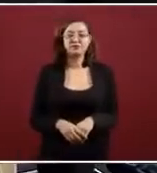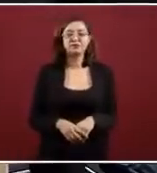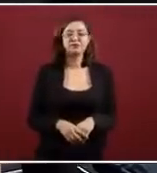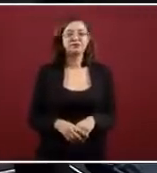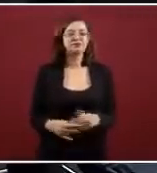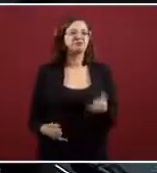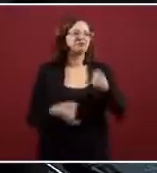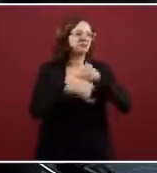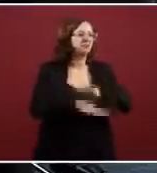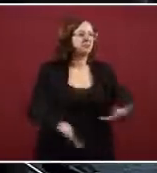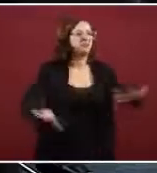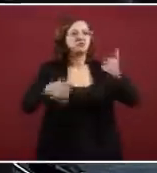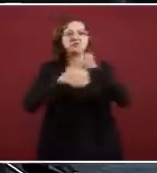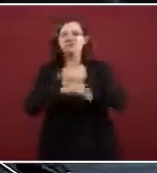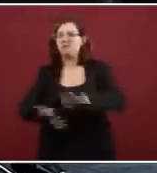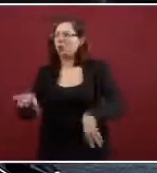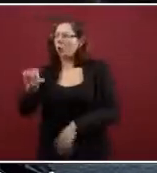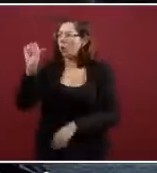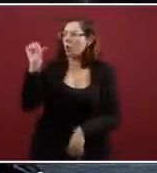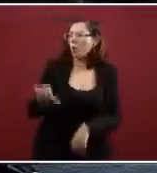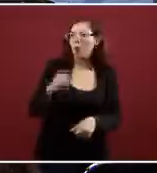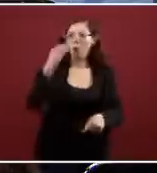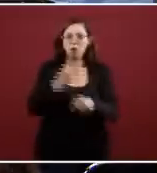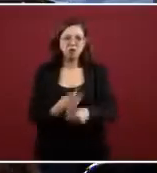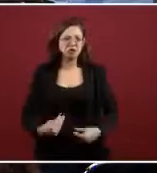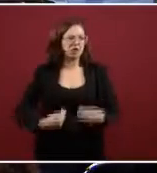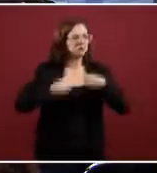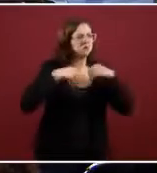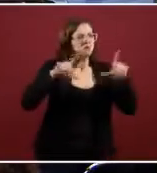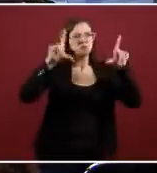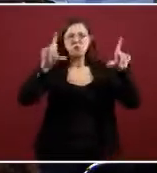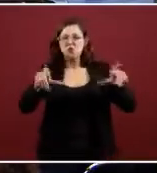dando la información en exclusiva y la foto